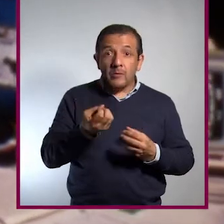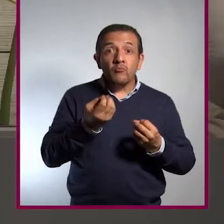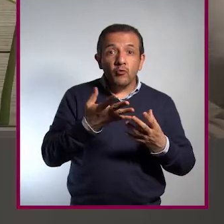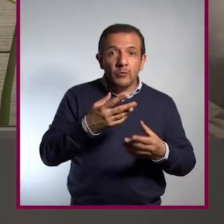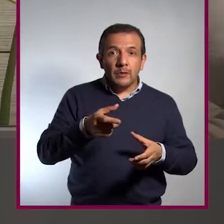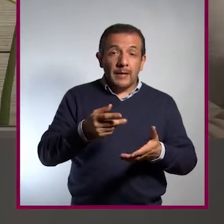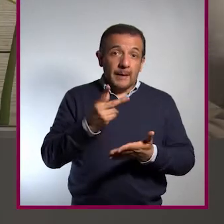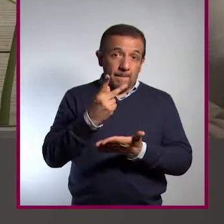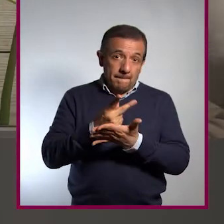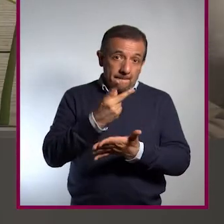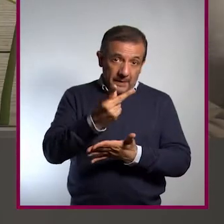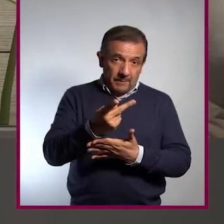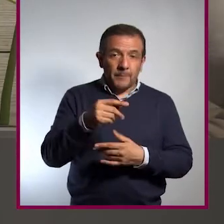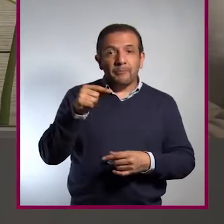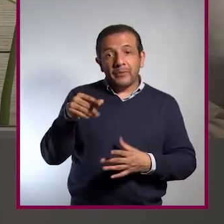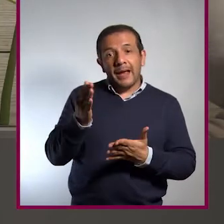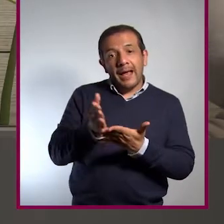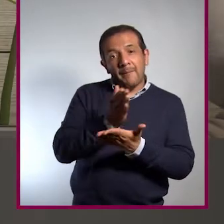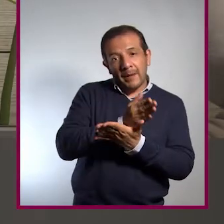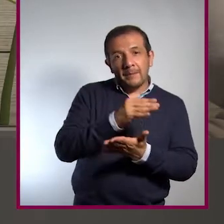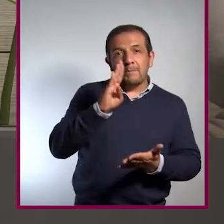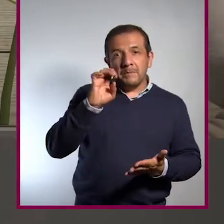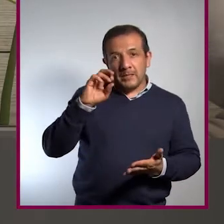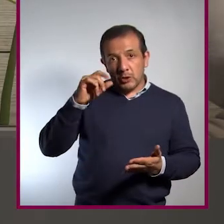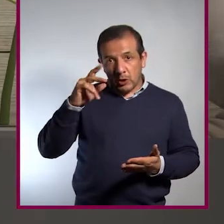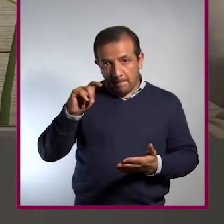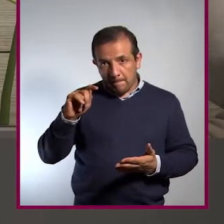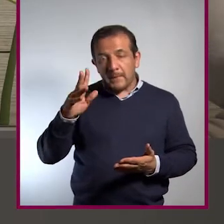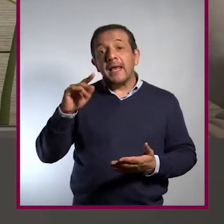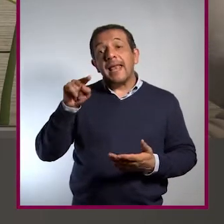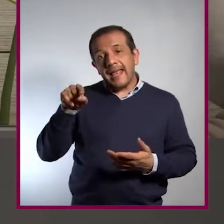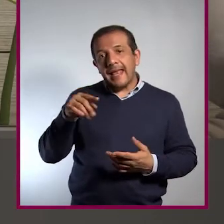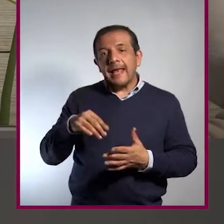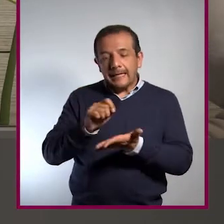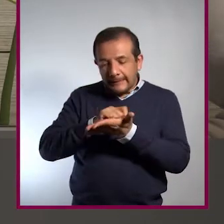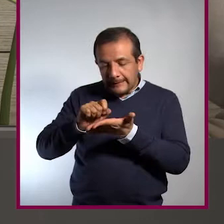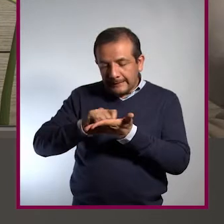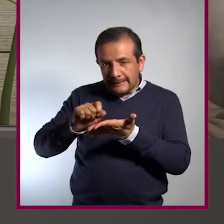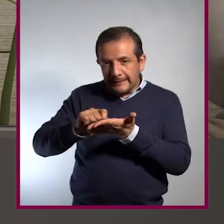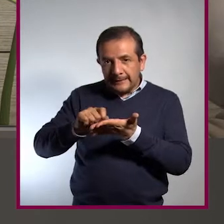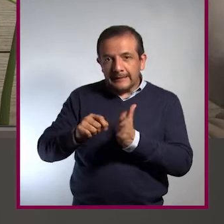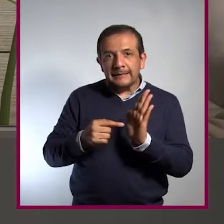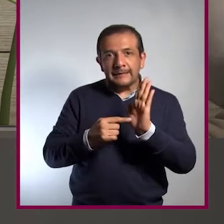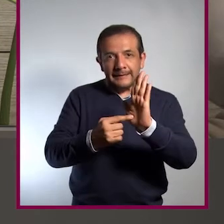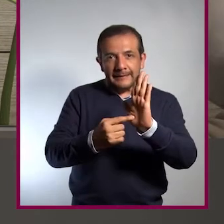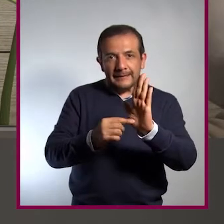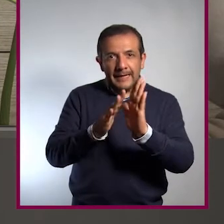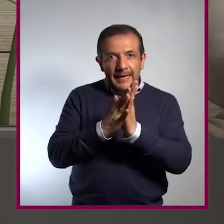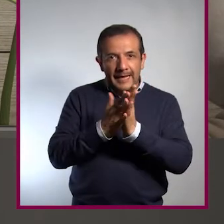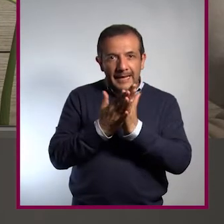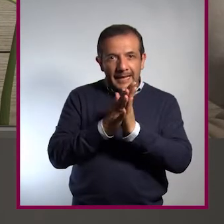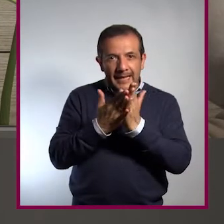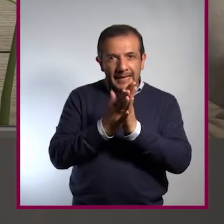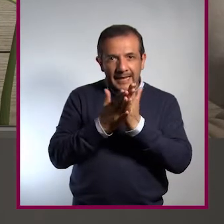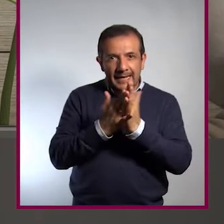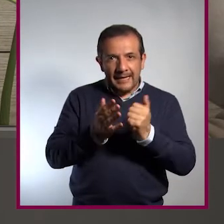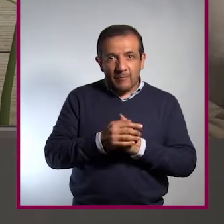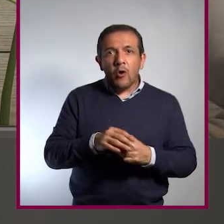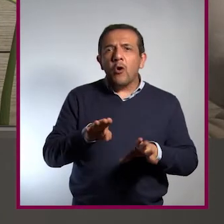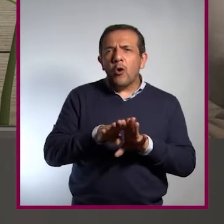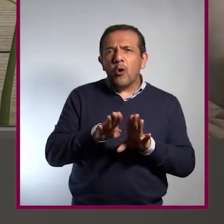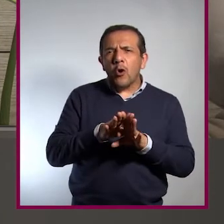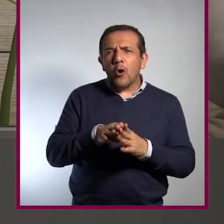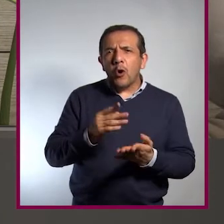1989. Además, Bishop es autor de un libro extraordinario, Cómo ganar un premio Nobel, una vida inesperada